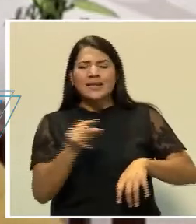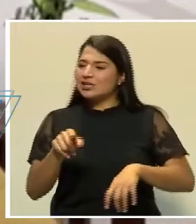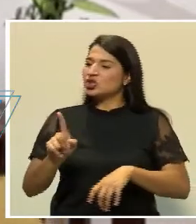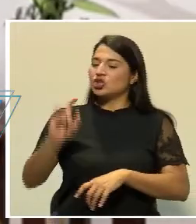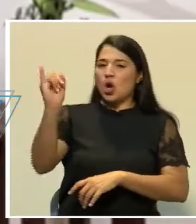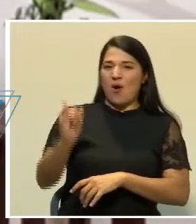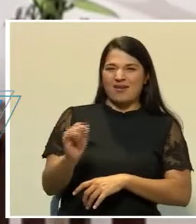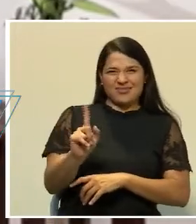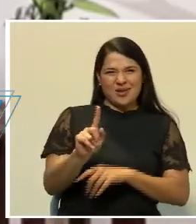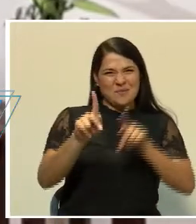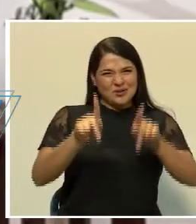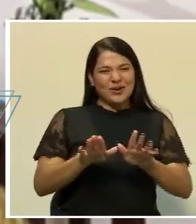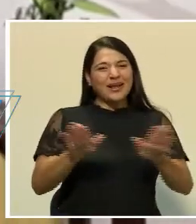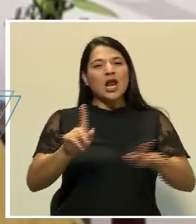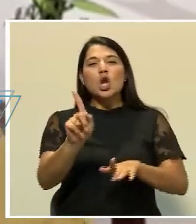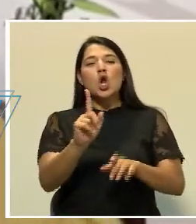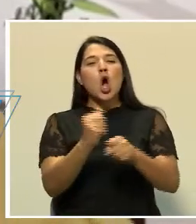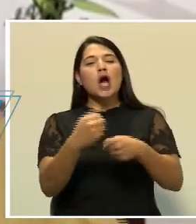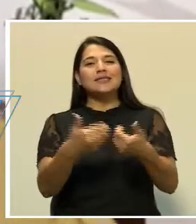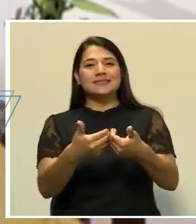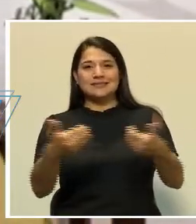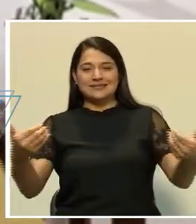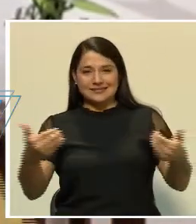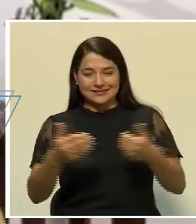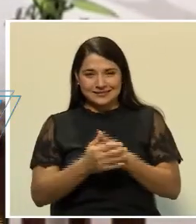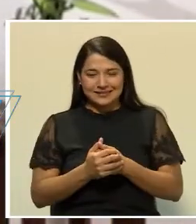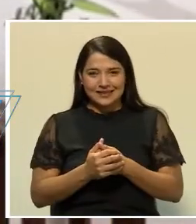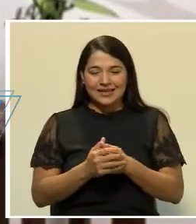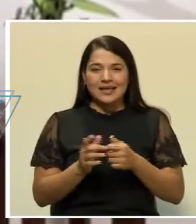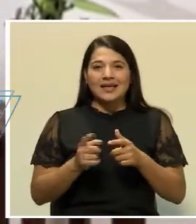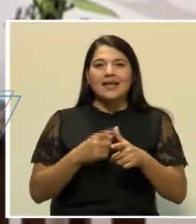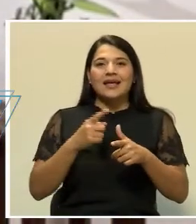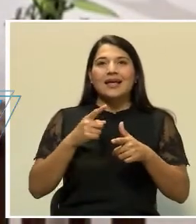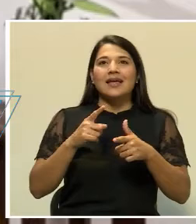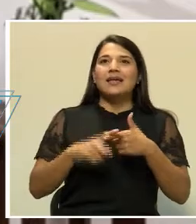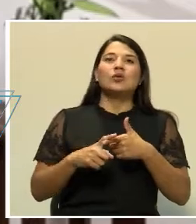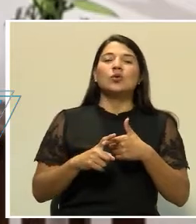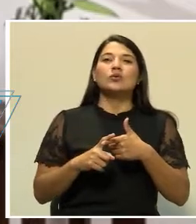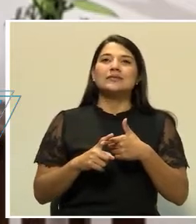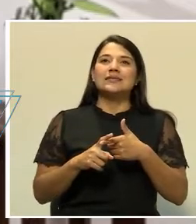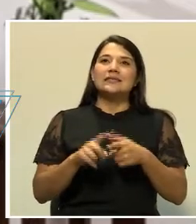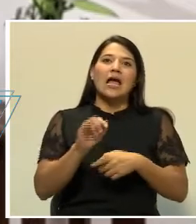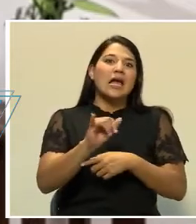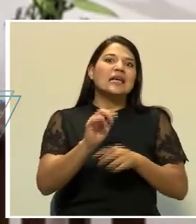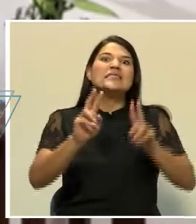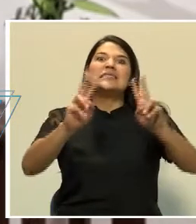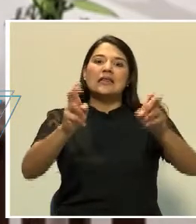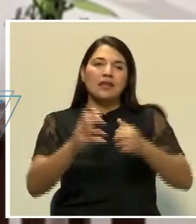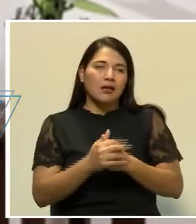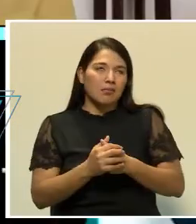vuelve un discurso grandísimo, un dilema enorme, discusión para nunca terminar de qué es arte